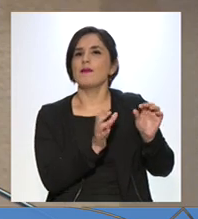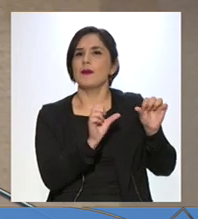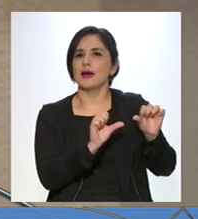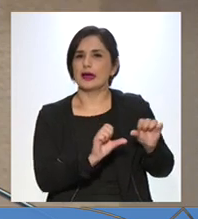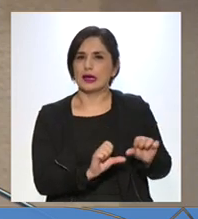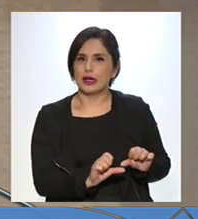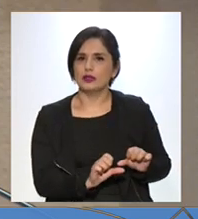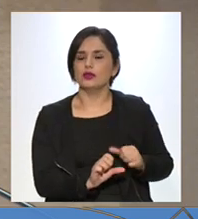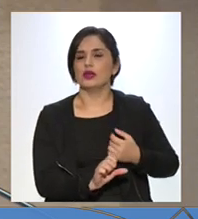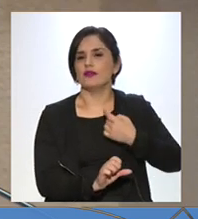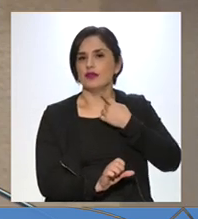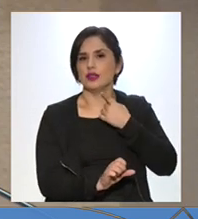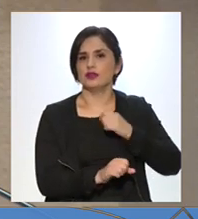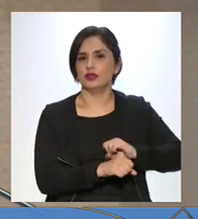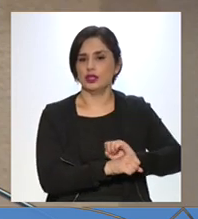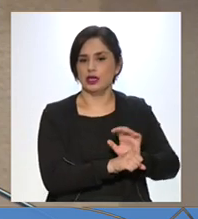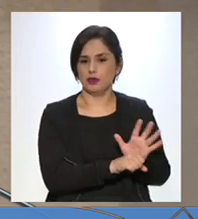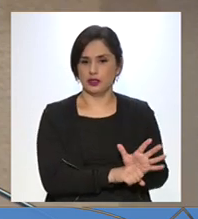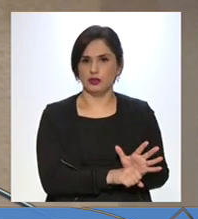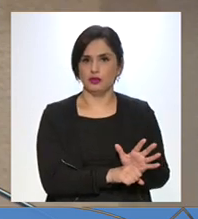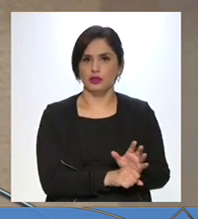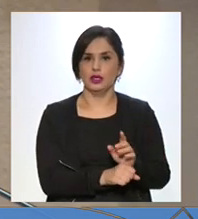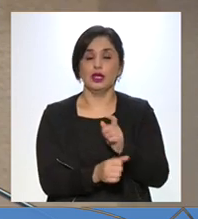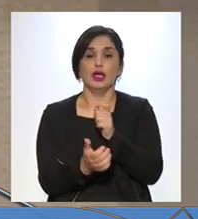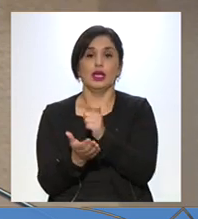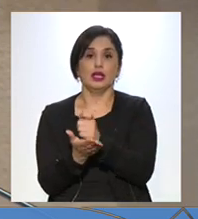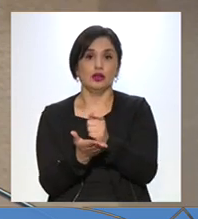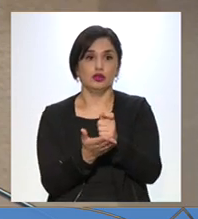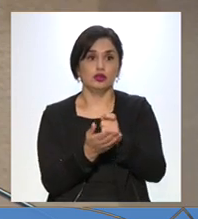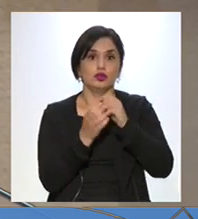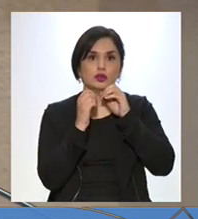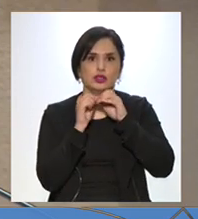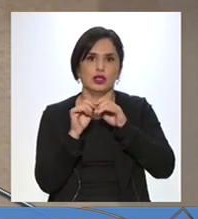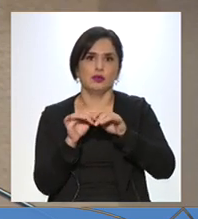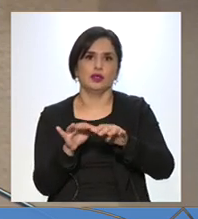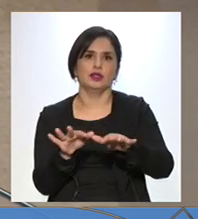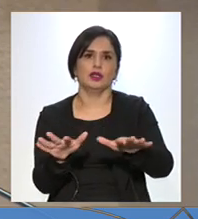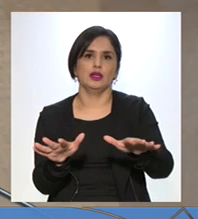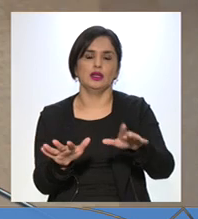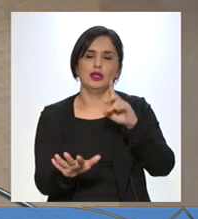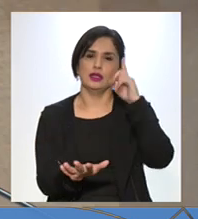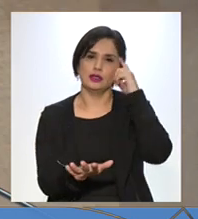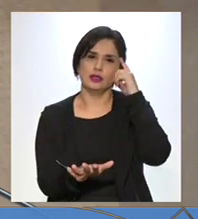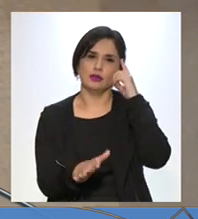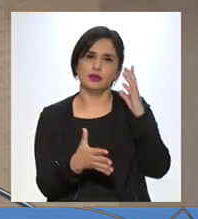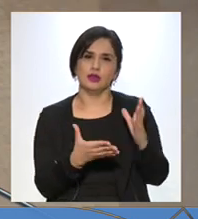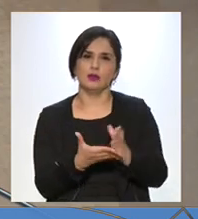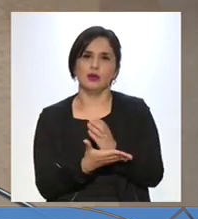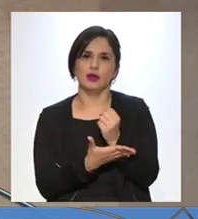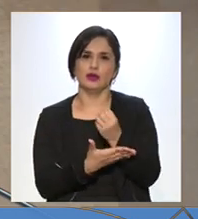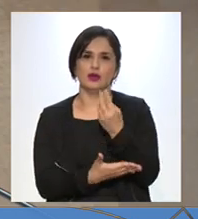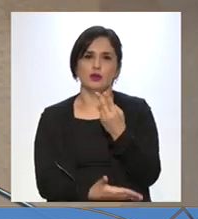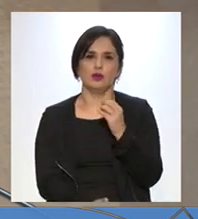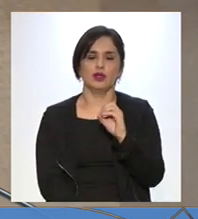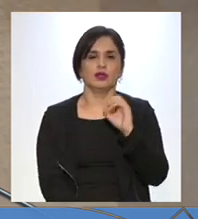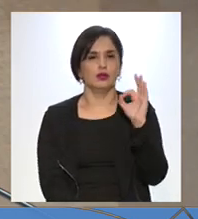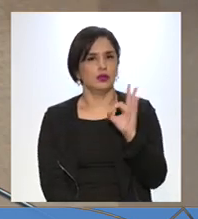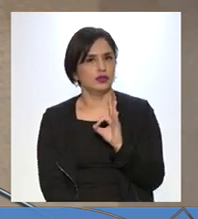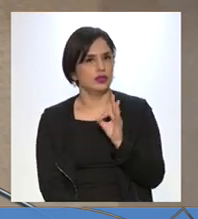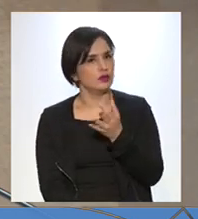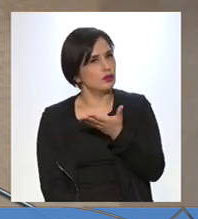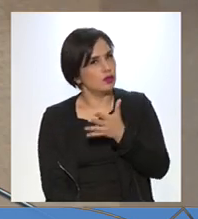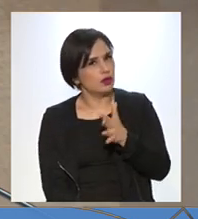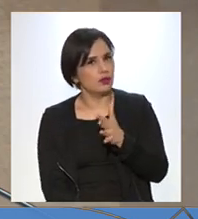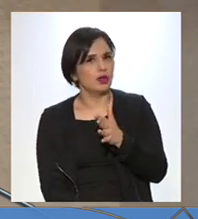reduce, el consumo reducirá sus tasas de expansión. El escenario central contempla que tras alcanzar cifras del orden del 20% promedio en la segunda